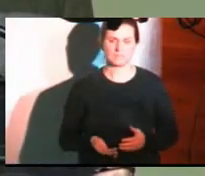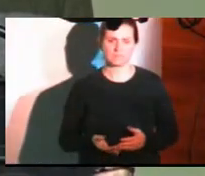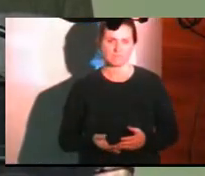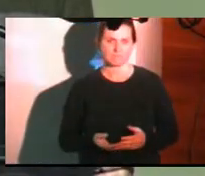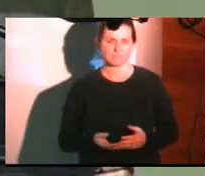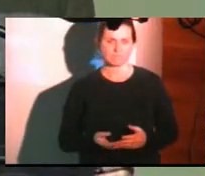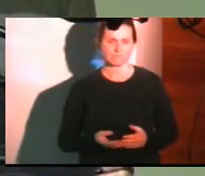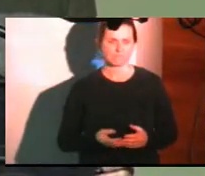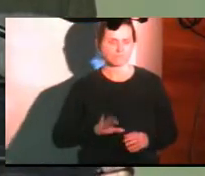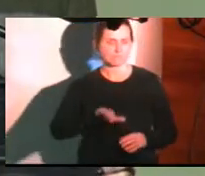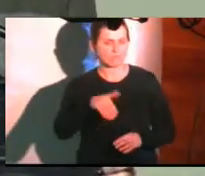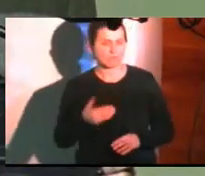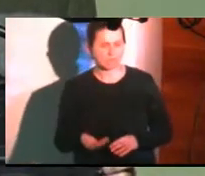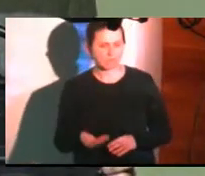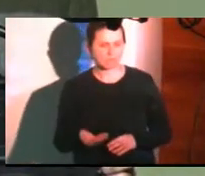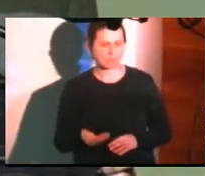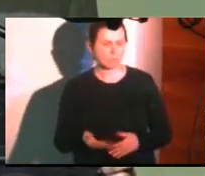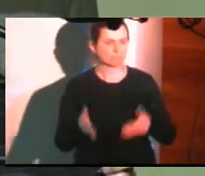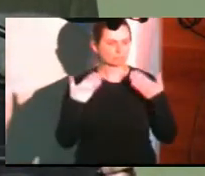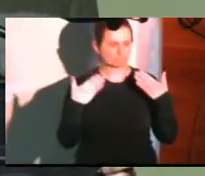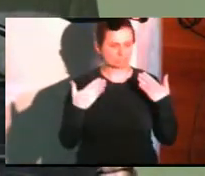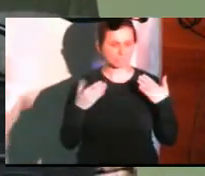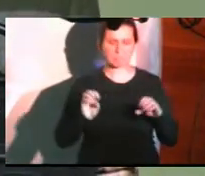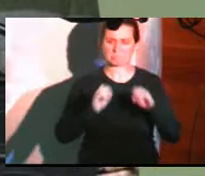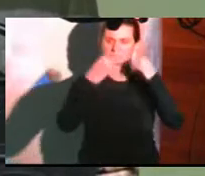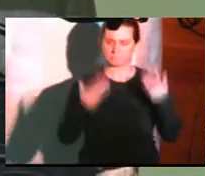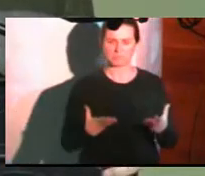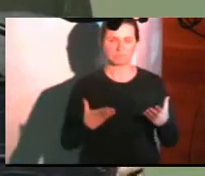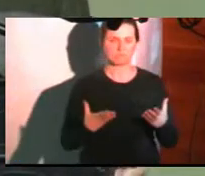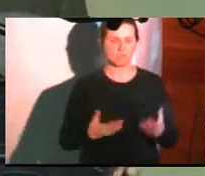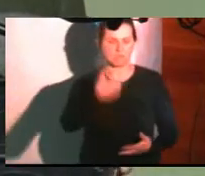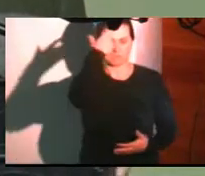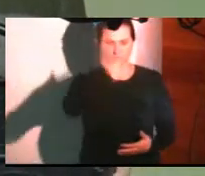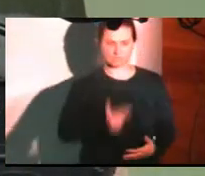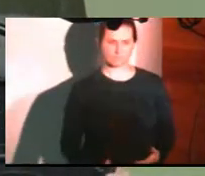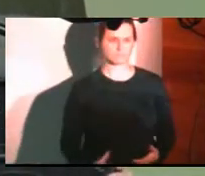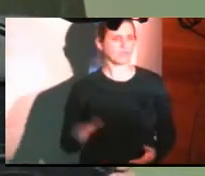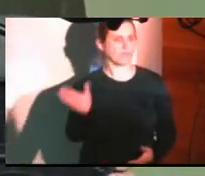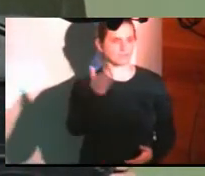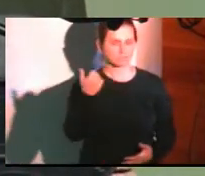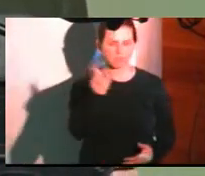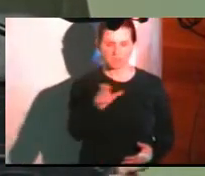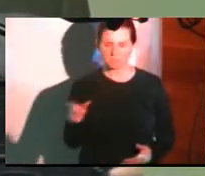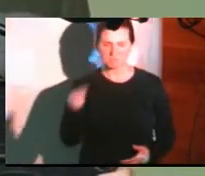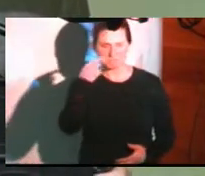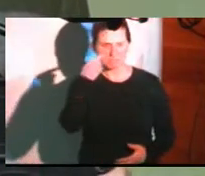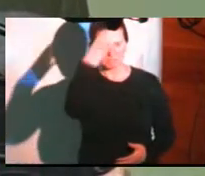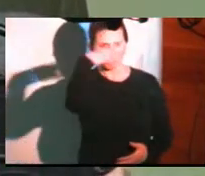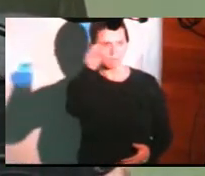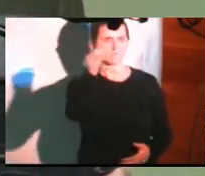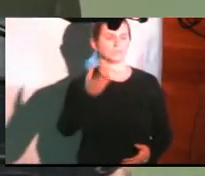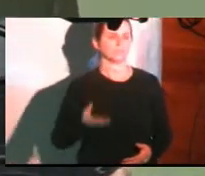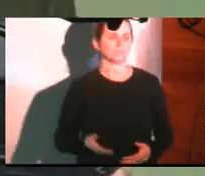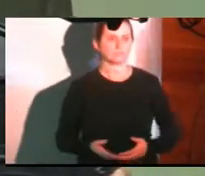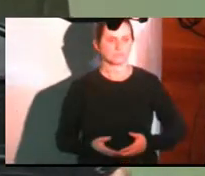pero que puso a prueba el temple y la personalidad de todos sus habitantes. Un temple que